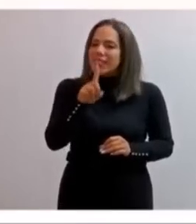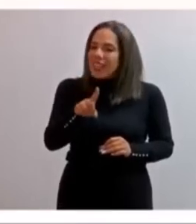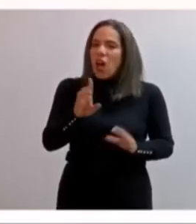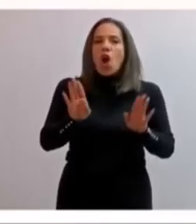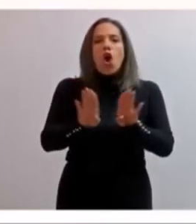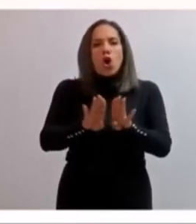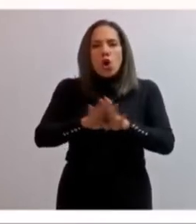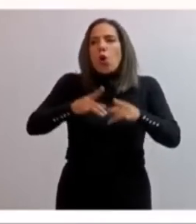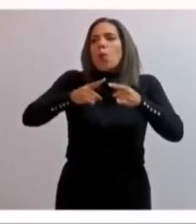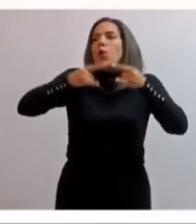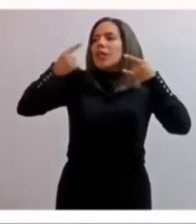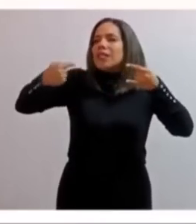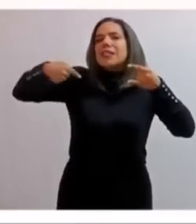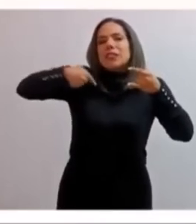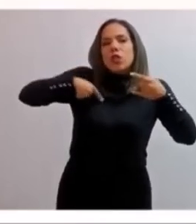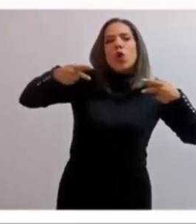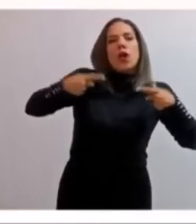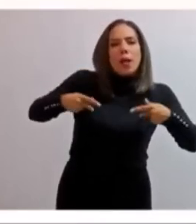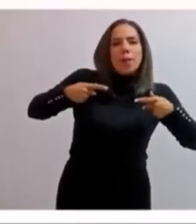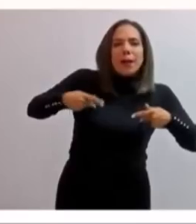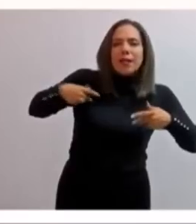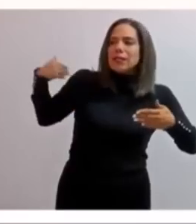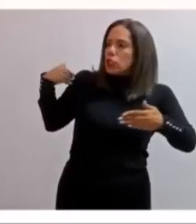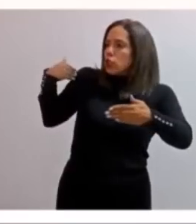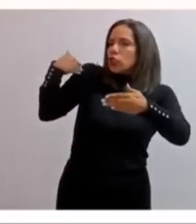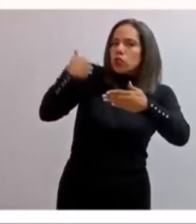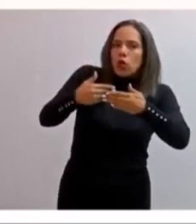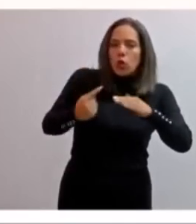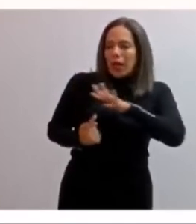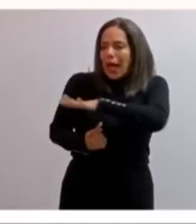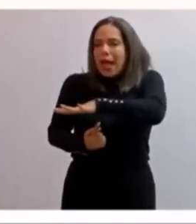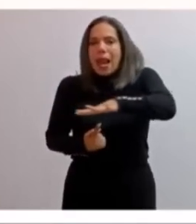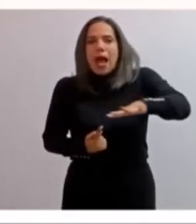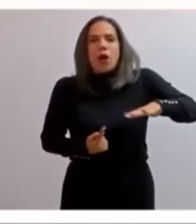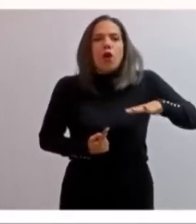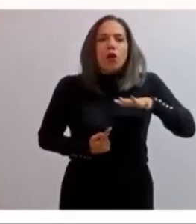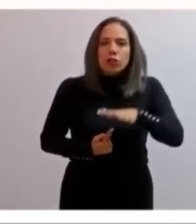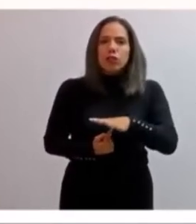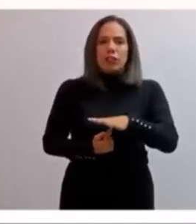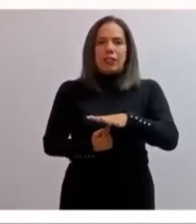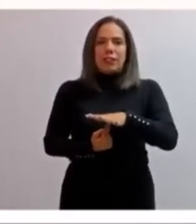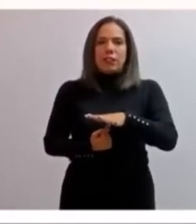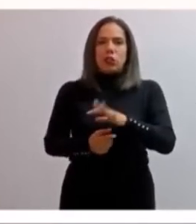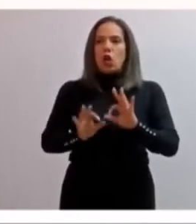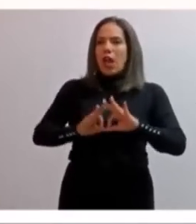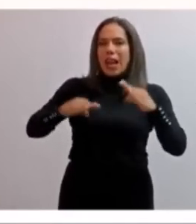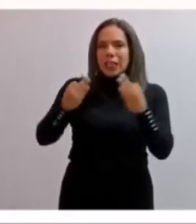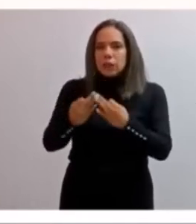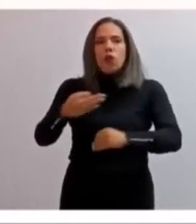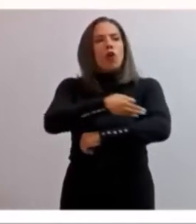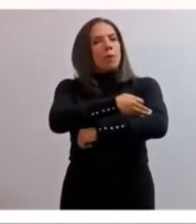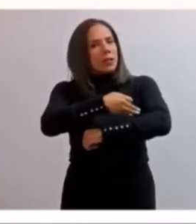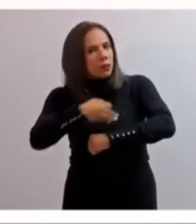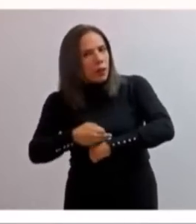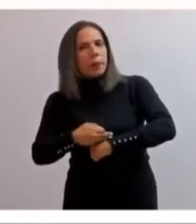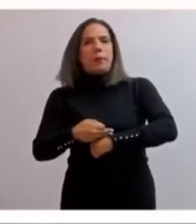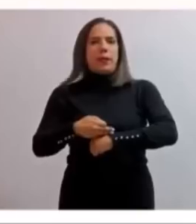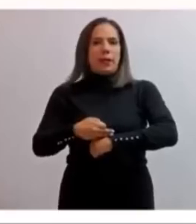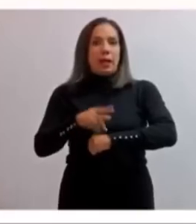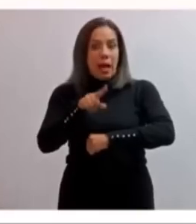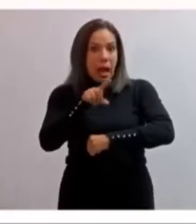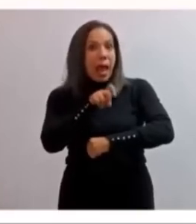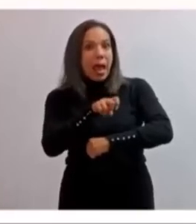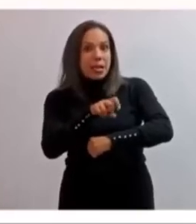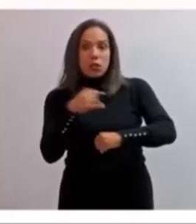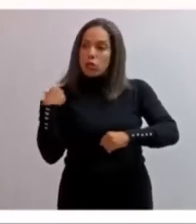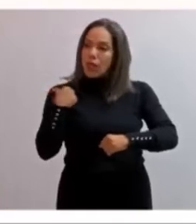la historia personal de cada uno de nuestros estudiantes, de acuerdo a las situaciones que se están viviendo. No